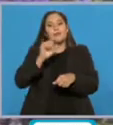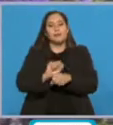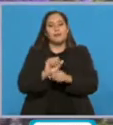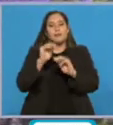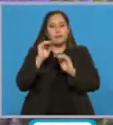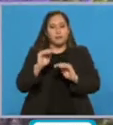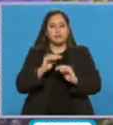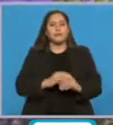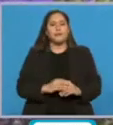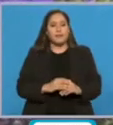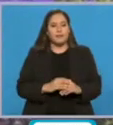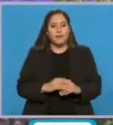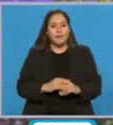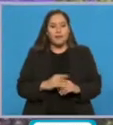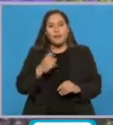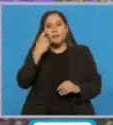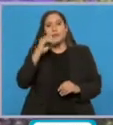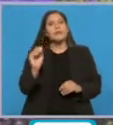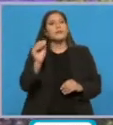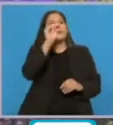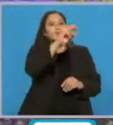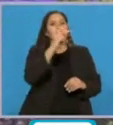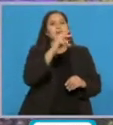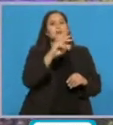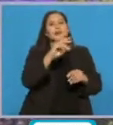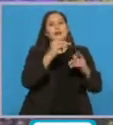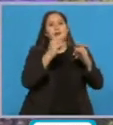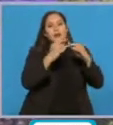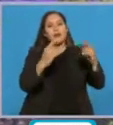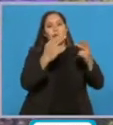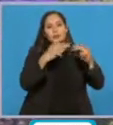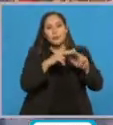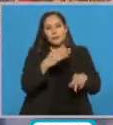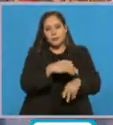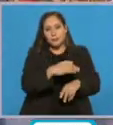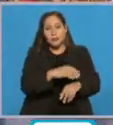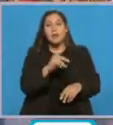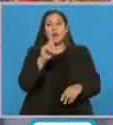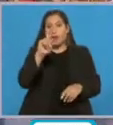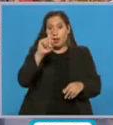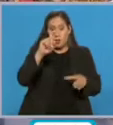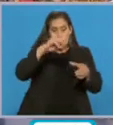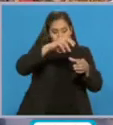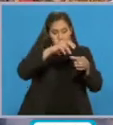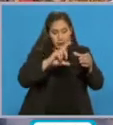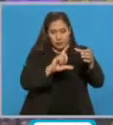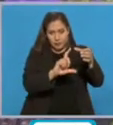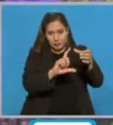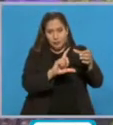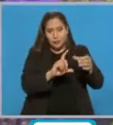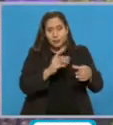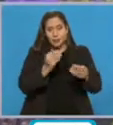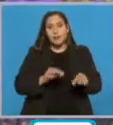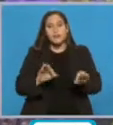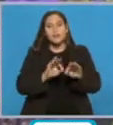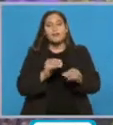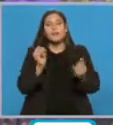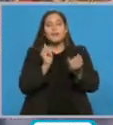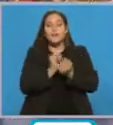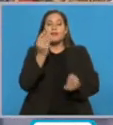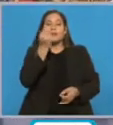si es que se trasladan a algún albergue, qué pueda pasar. Claro. Agua, muy importante, botellitas, y también